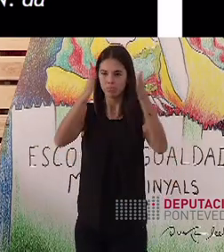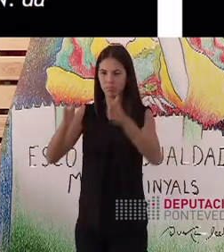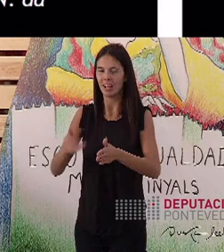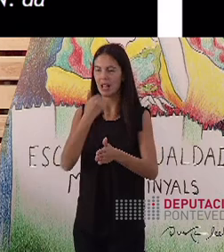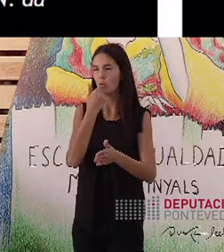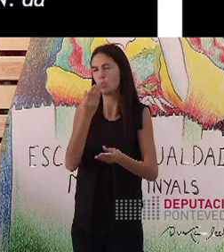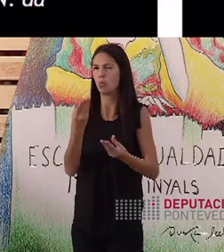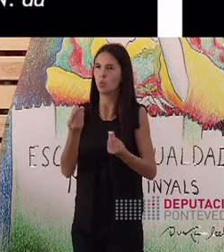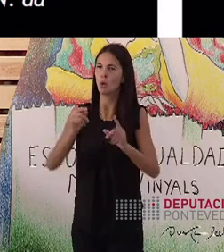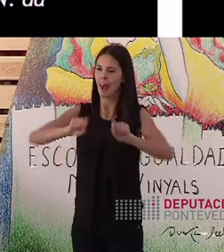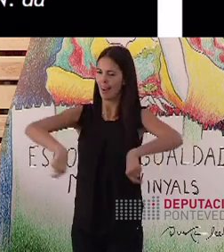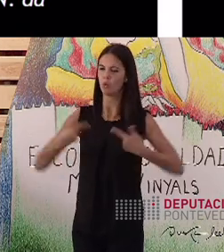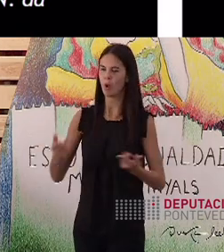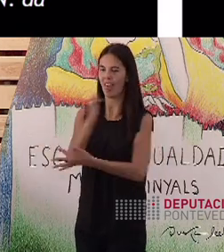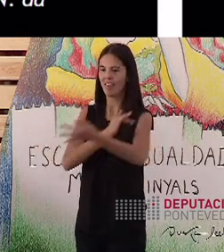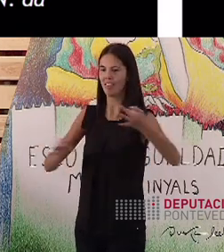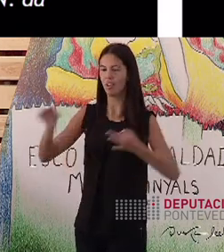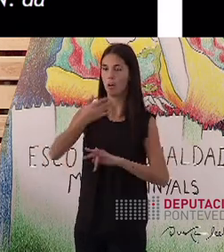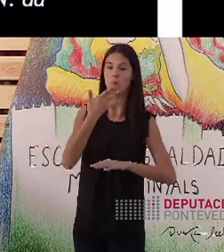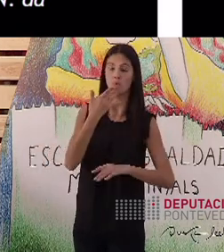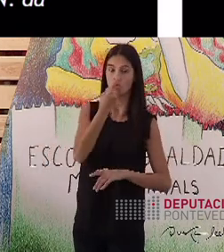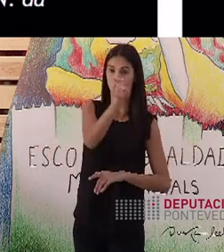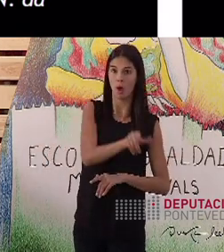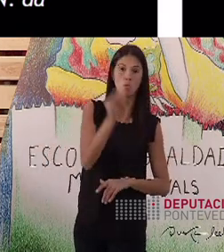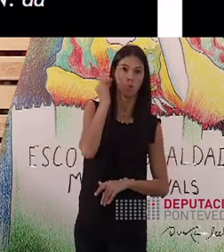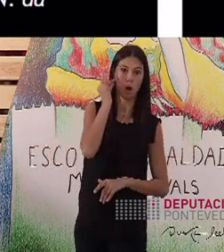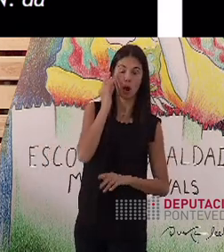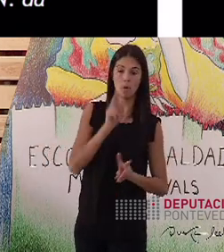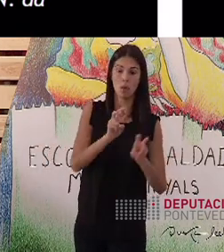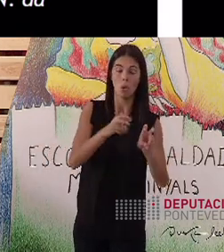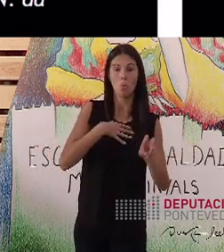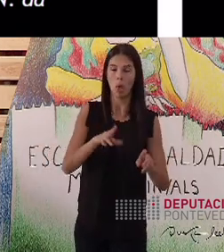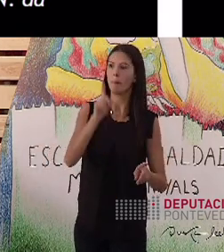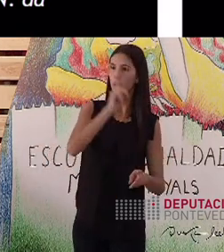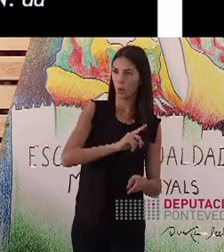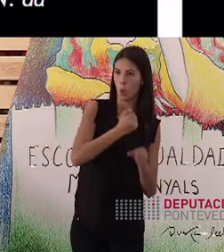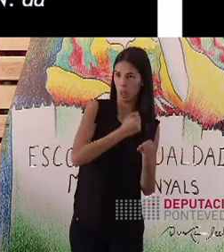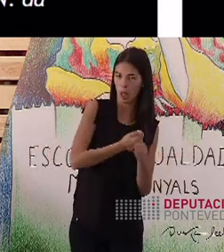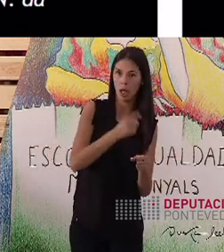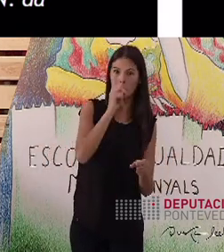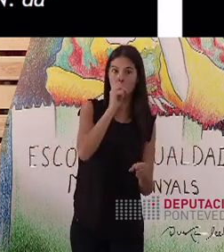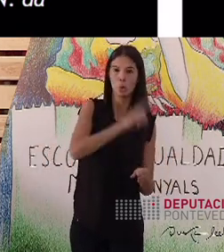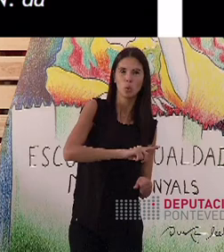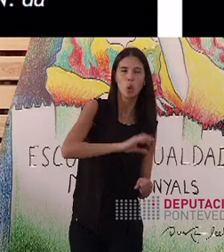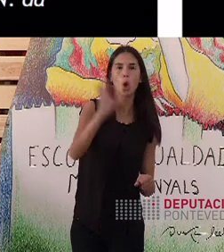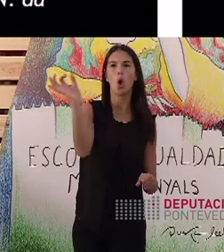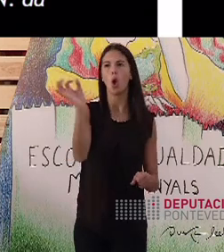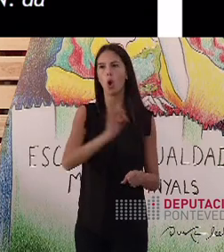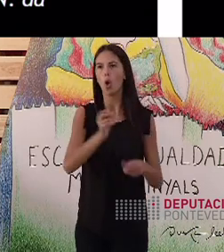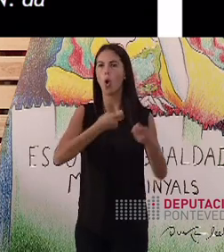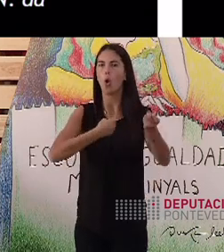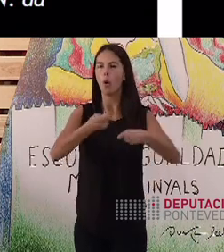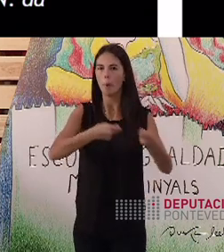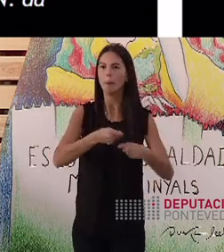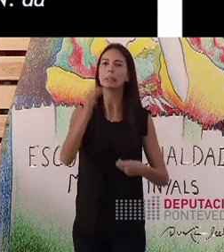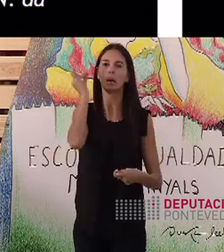moi naturalizado nese ciclo donde unha muller que nun primeiro momento pudo estar en prostitución ou en trata, cuidado,